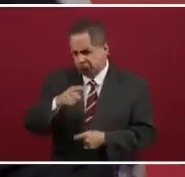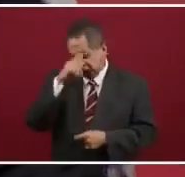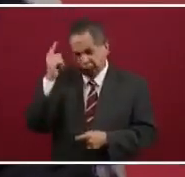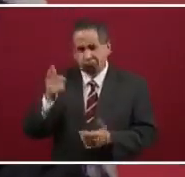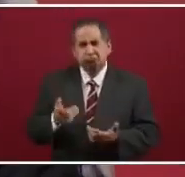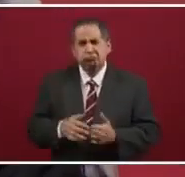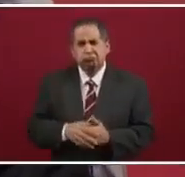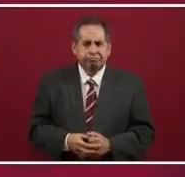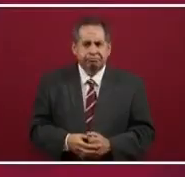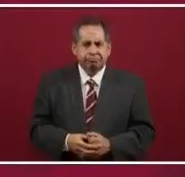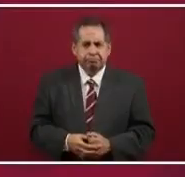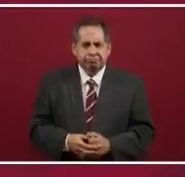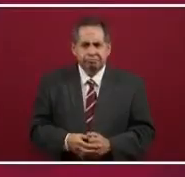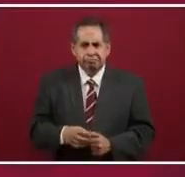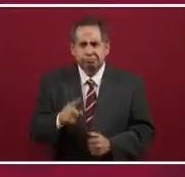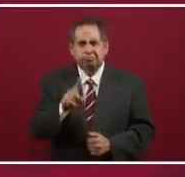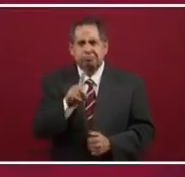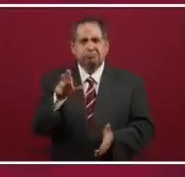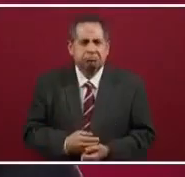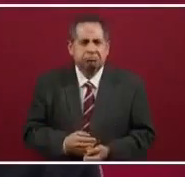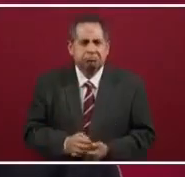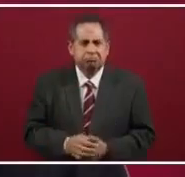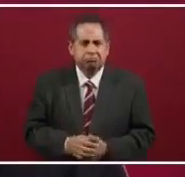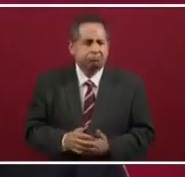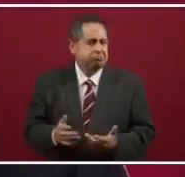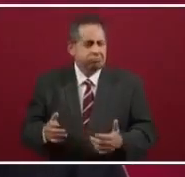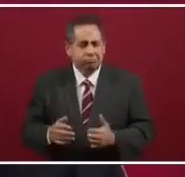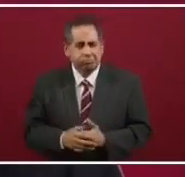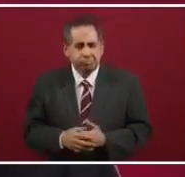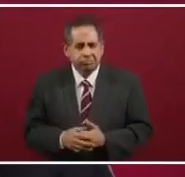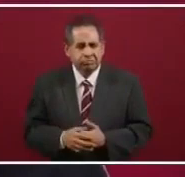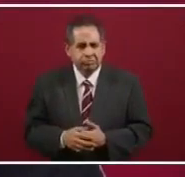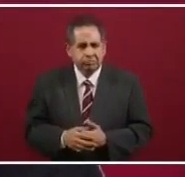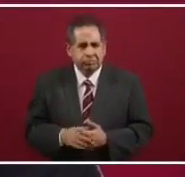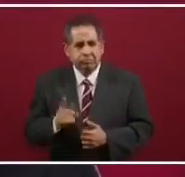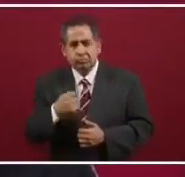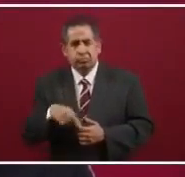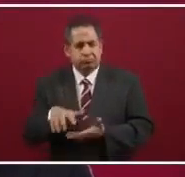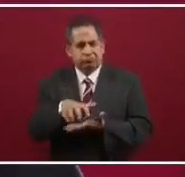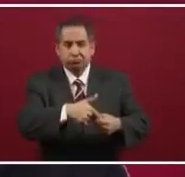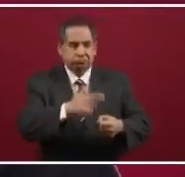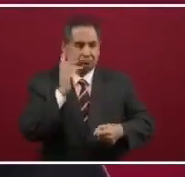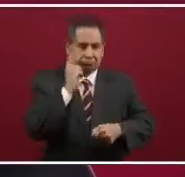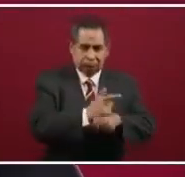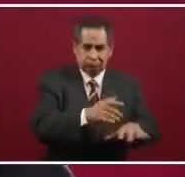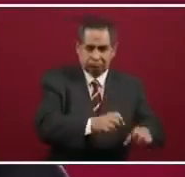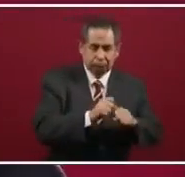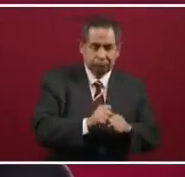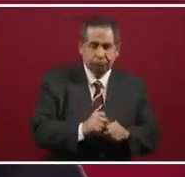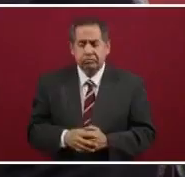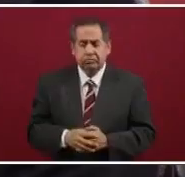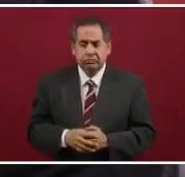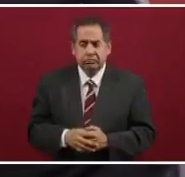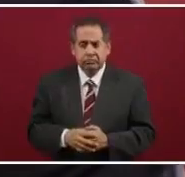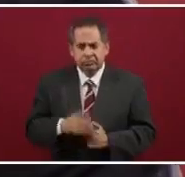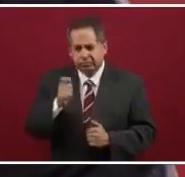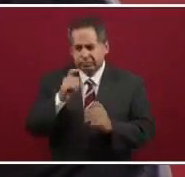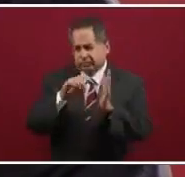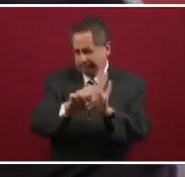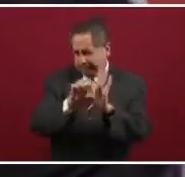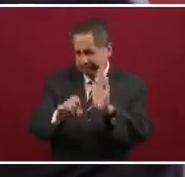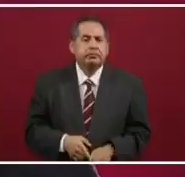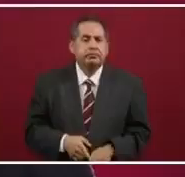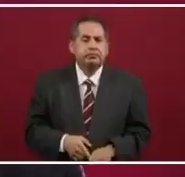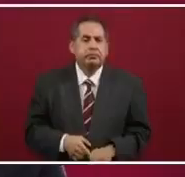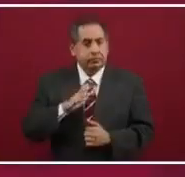¿Y cuánto nos cuesta? 100,000 millones de pesos. ¿Cuánto nos ahorramos con el huachicol? 50,000 millones. Estoy poniendo un